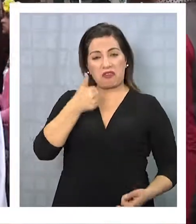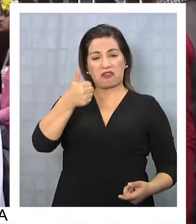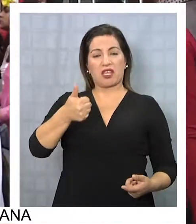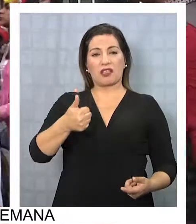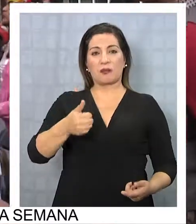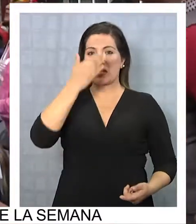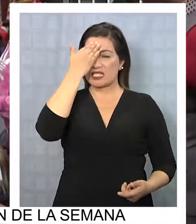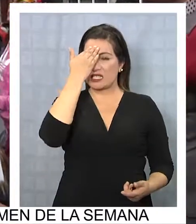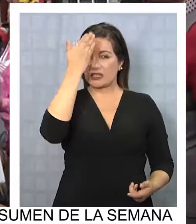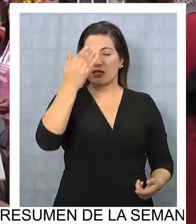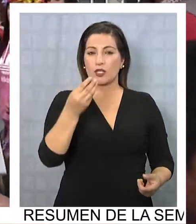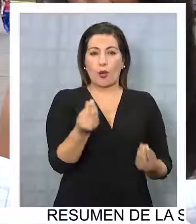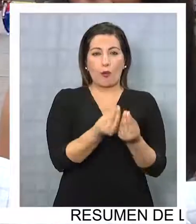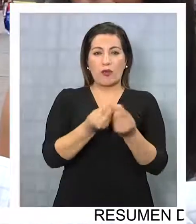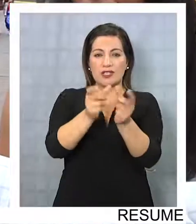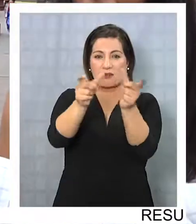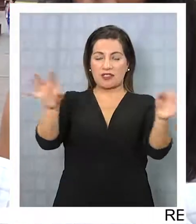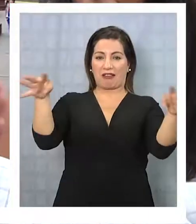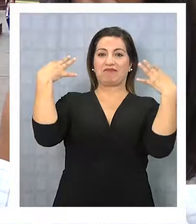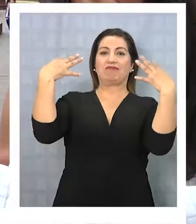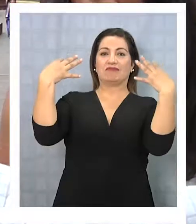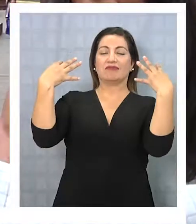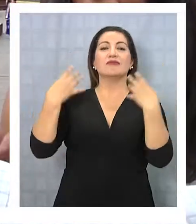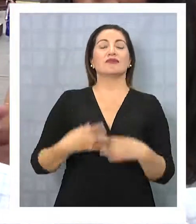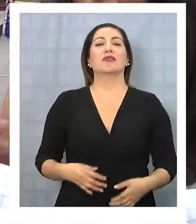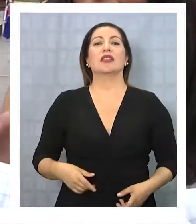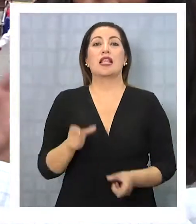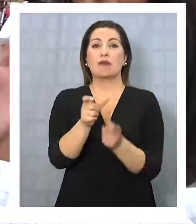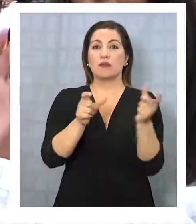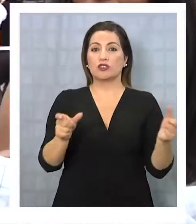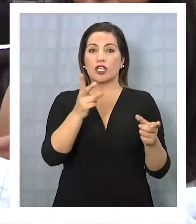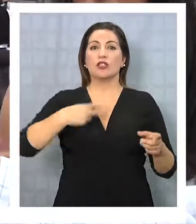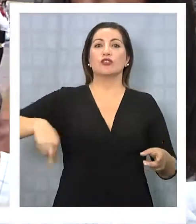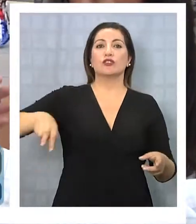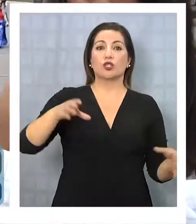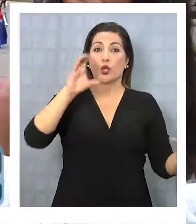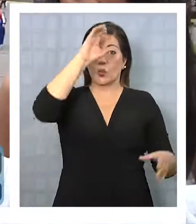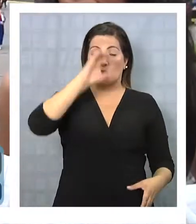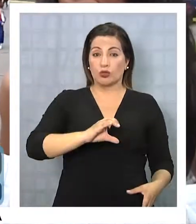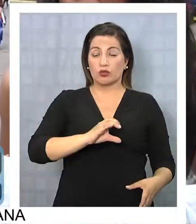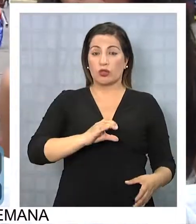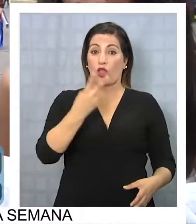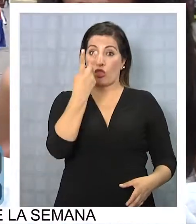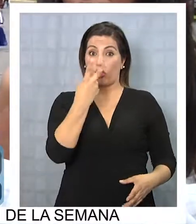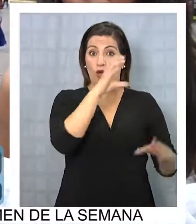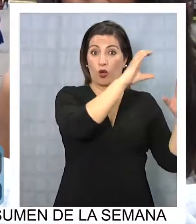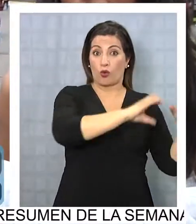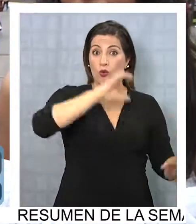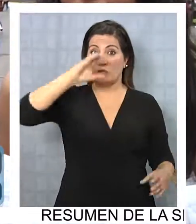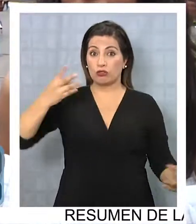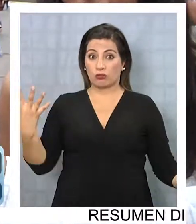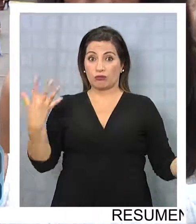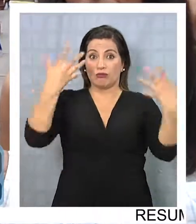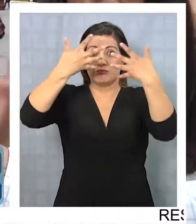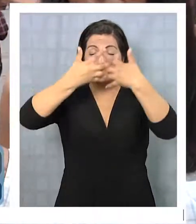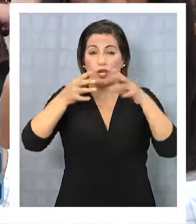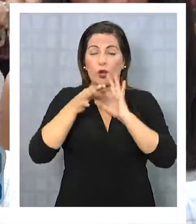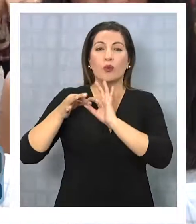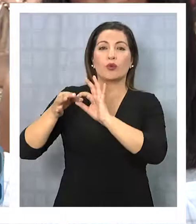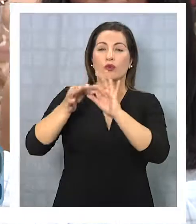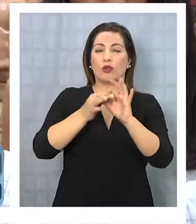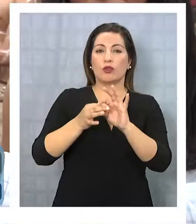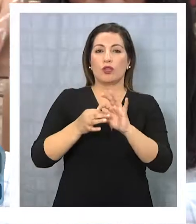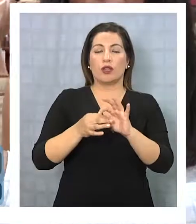de hartas personas. Hace que las personas nos unamos, o sea, el curso, los dos cursos nos unimos bastante conversando,